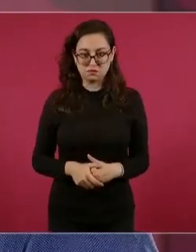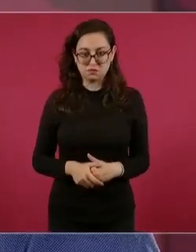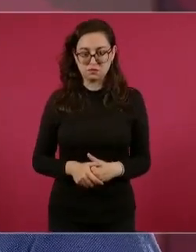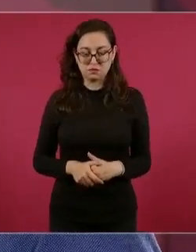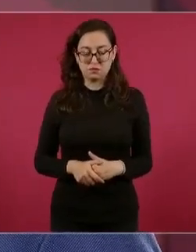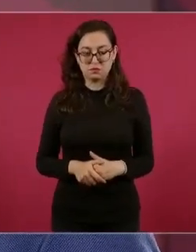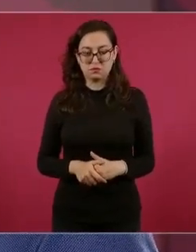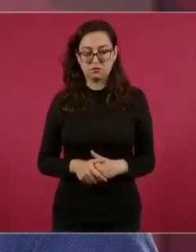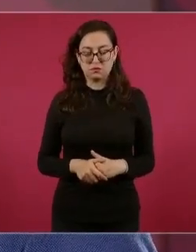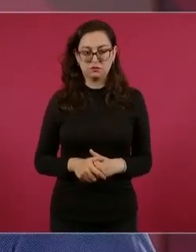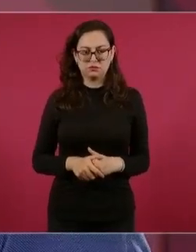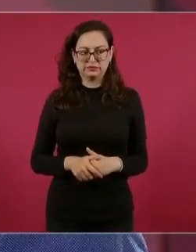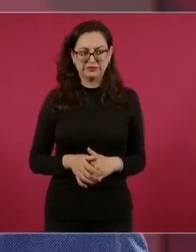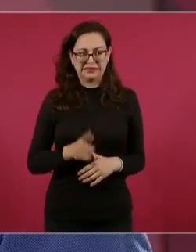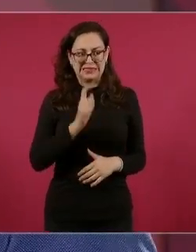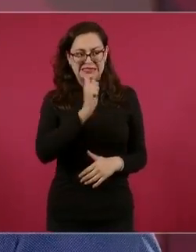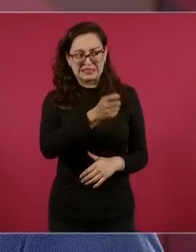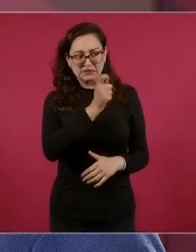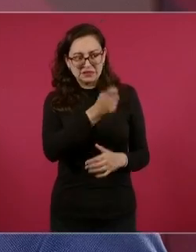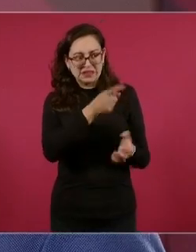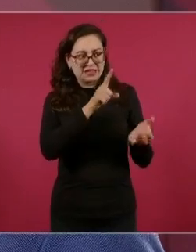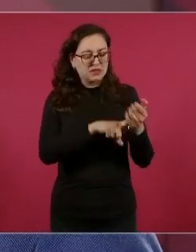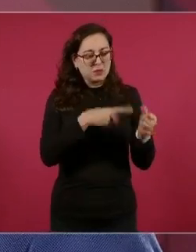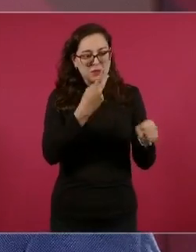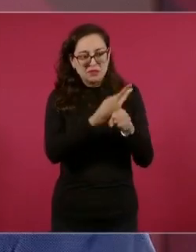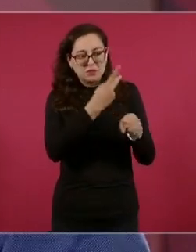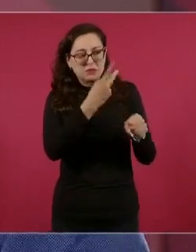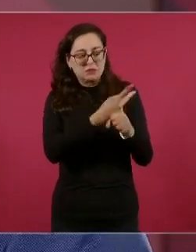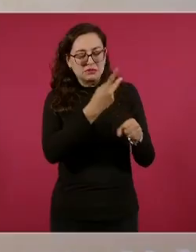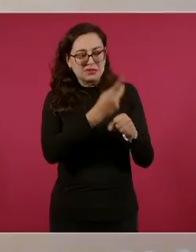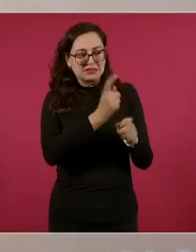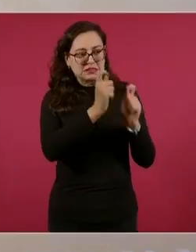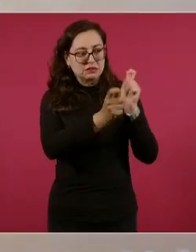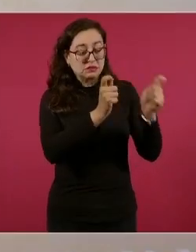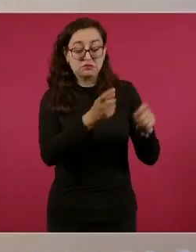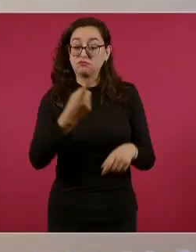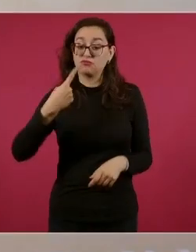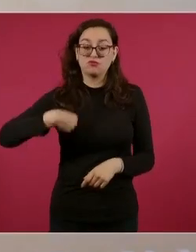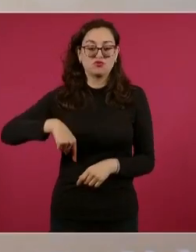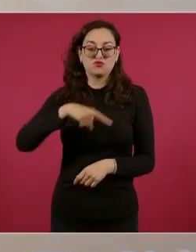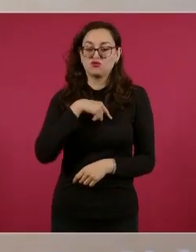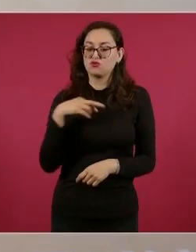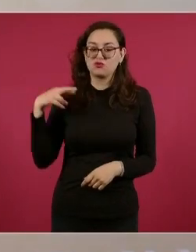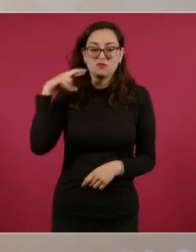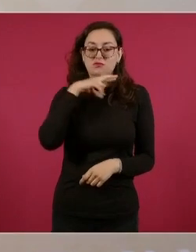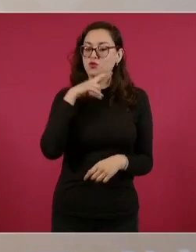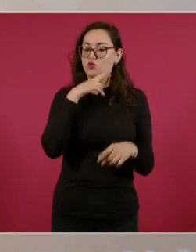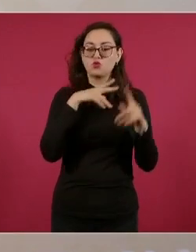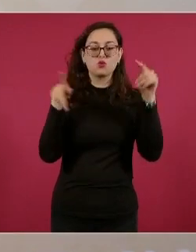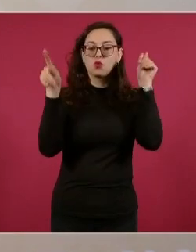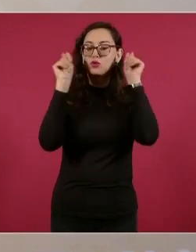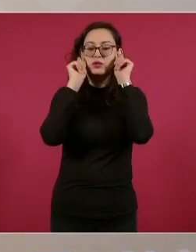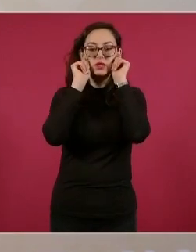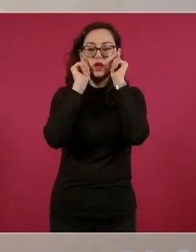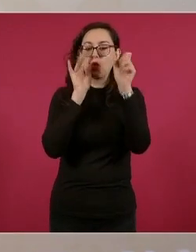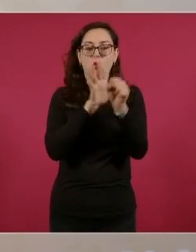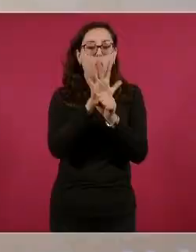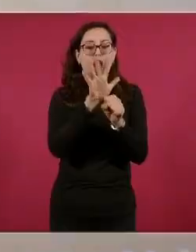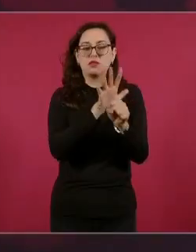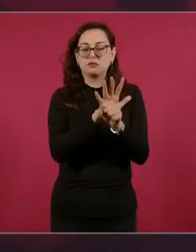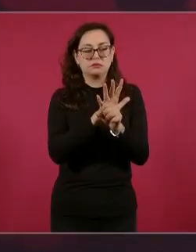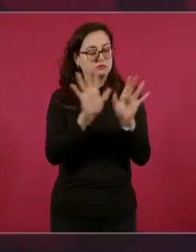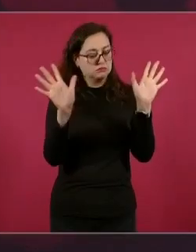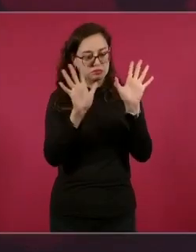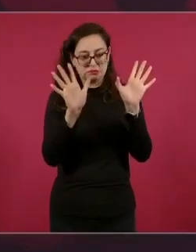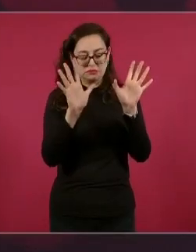no había certidumbre de lo que había sucedido, ya nosotros ya estábamos condenando el